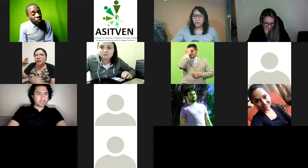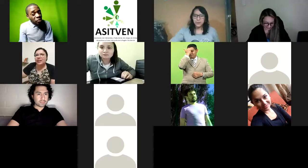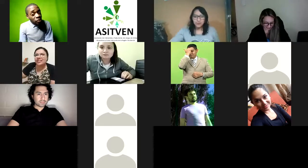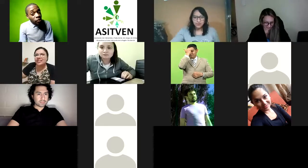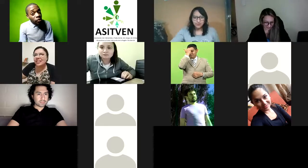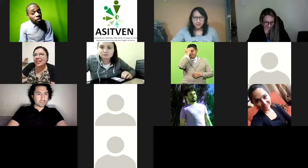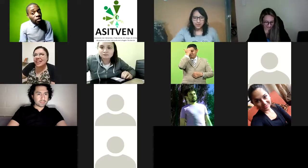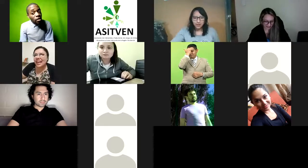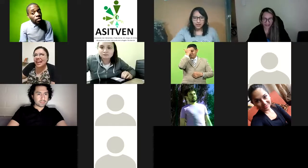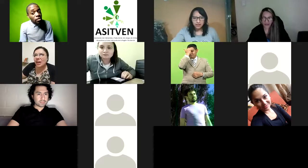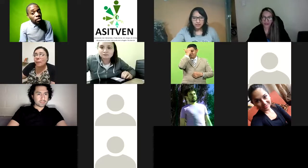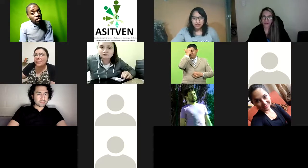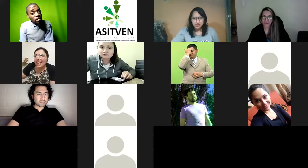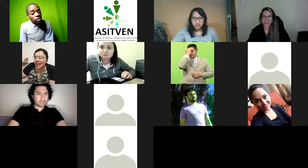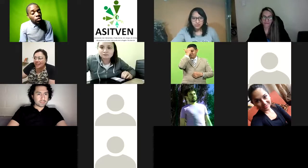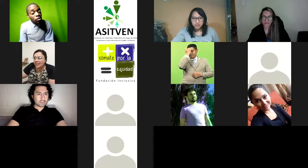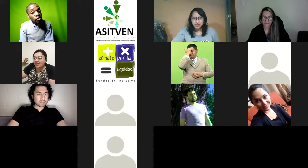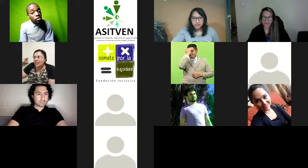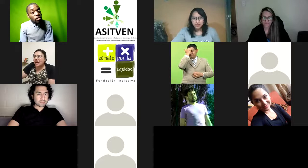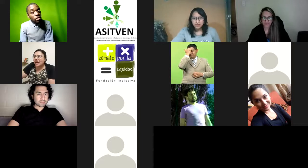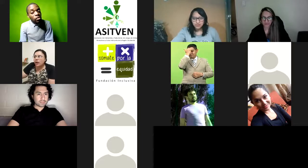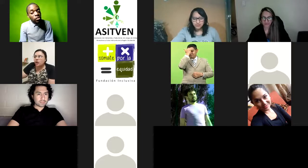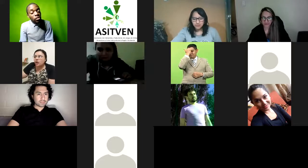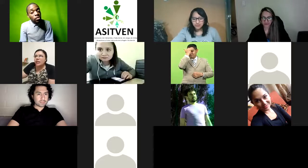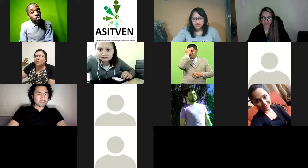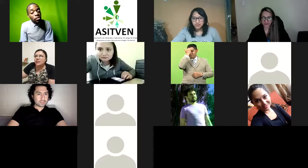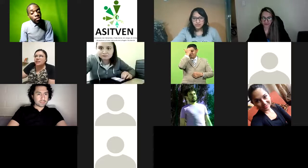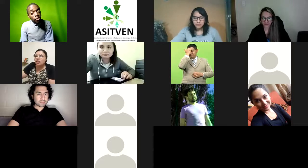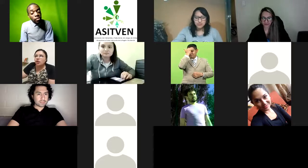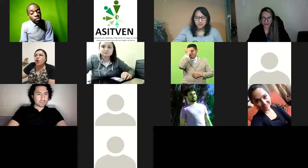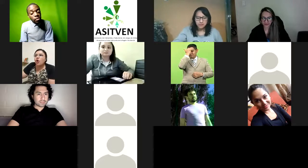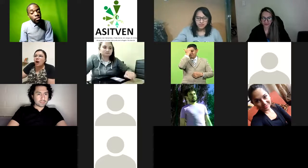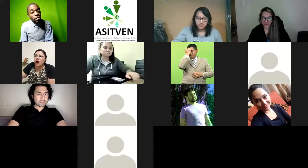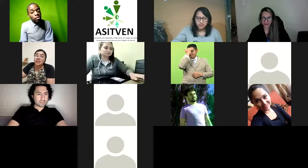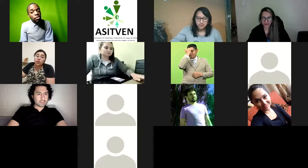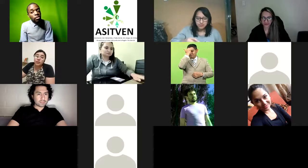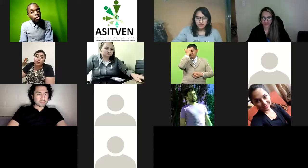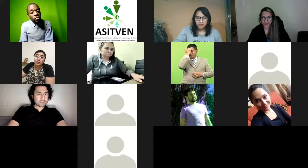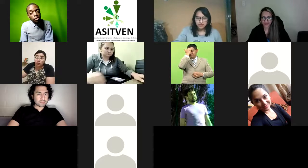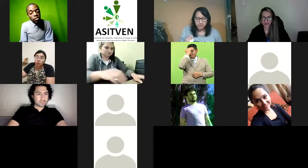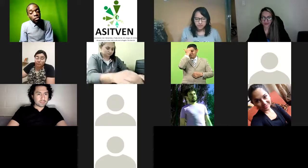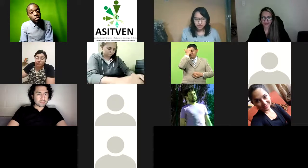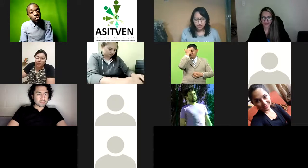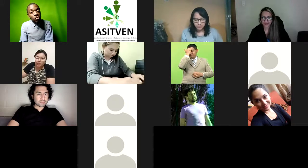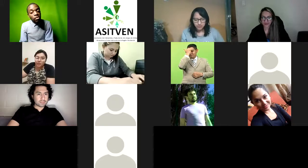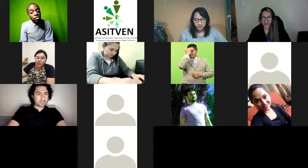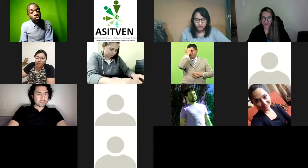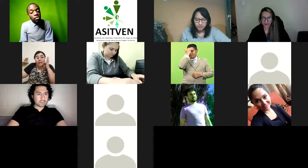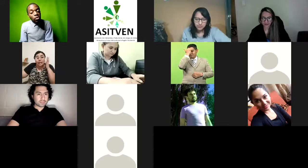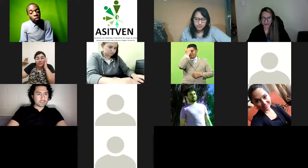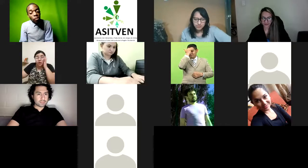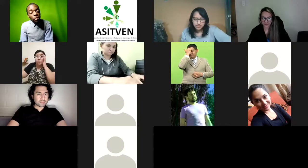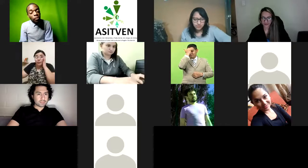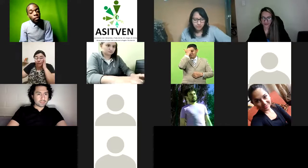preguntaban que si tenían que copiar tal cual como estaba diciéndolo o hacerlo de memoria. Yo les dije